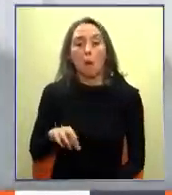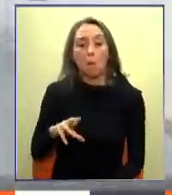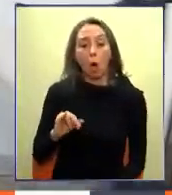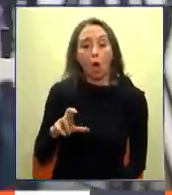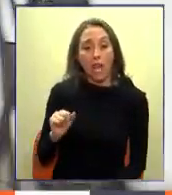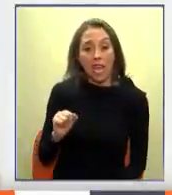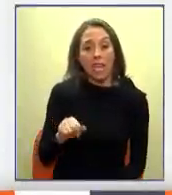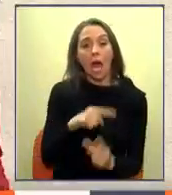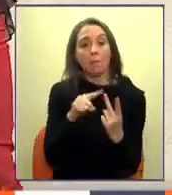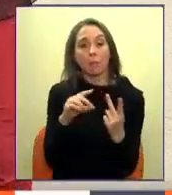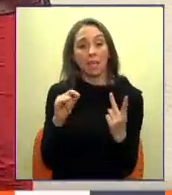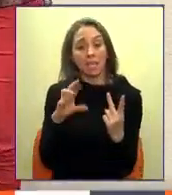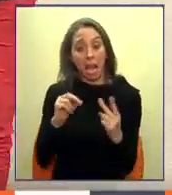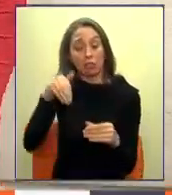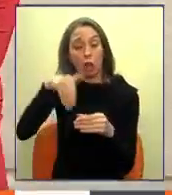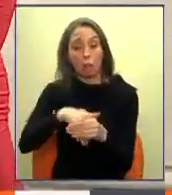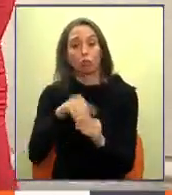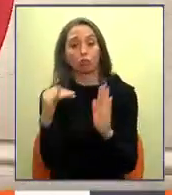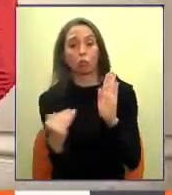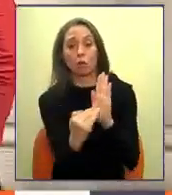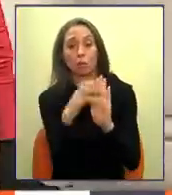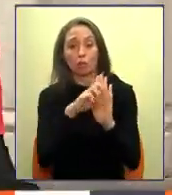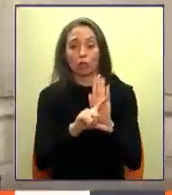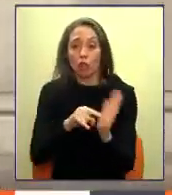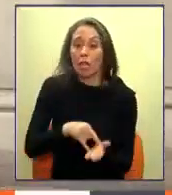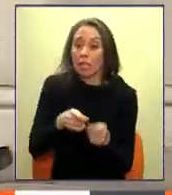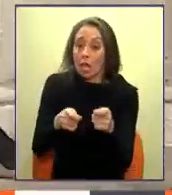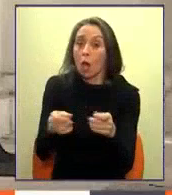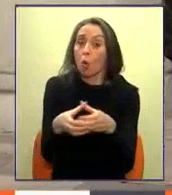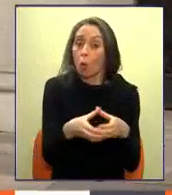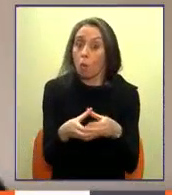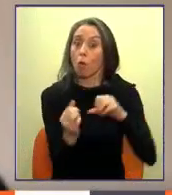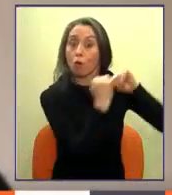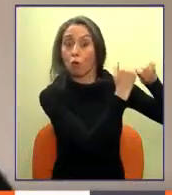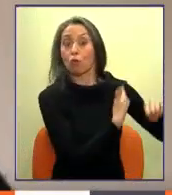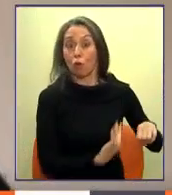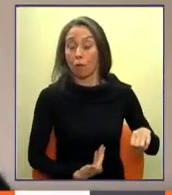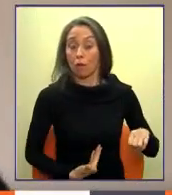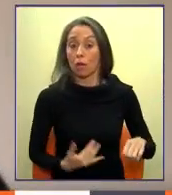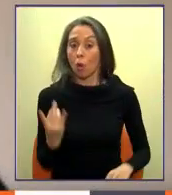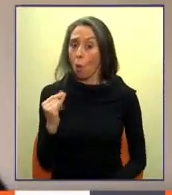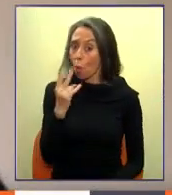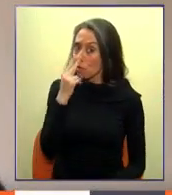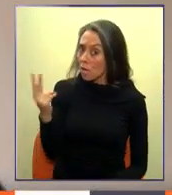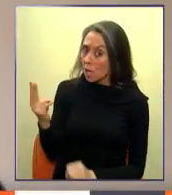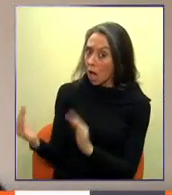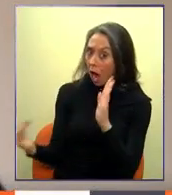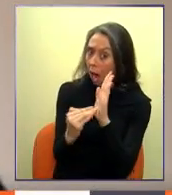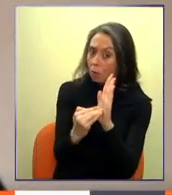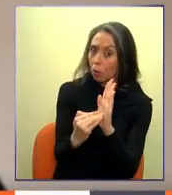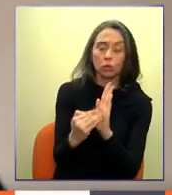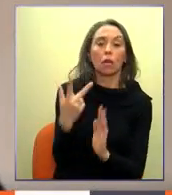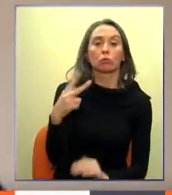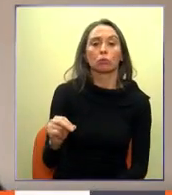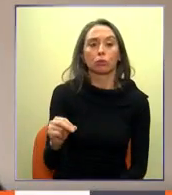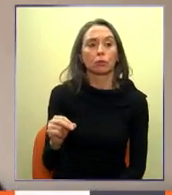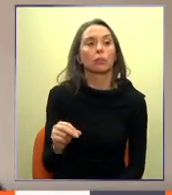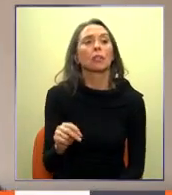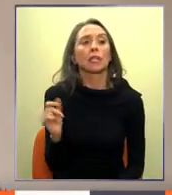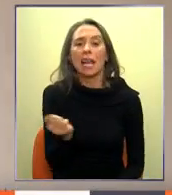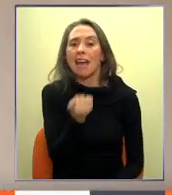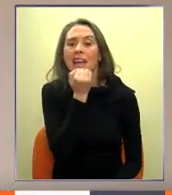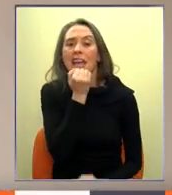castró la iniciativa impulsada por la oposición que no cayó bien el audi no sólo se funda en graves errores conceptuales